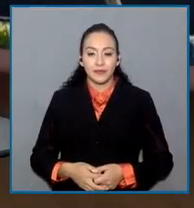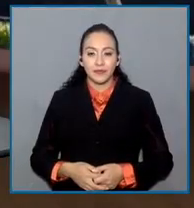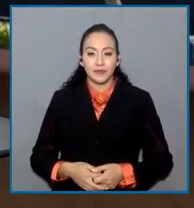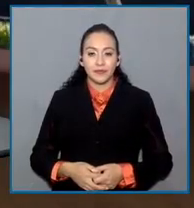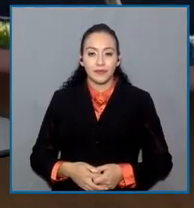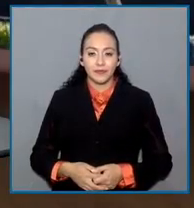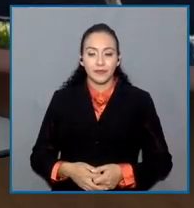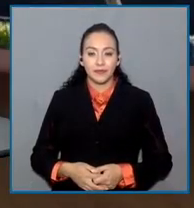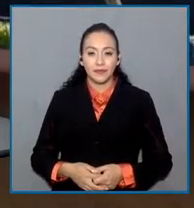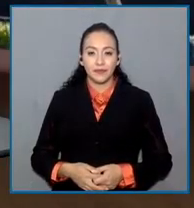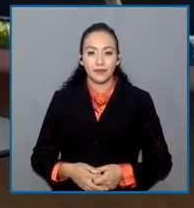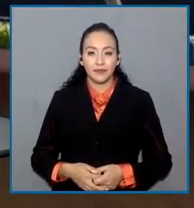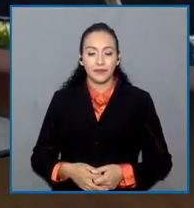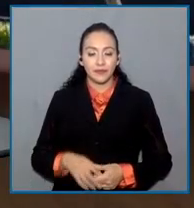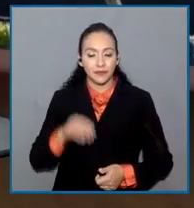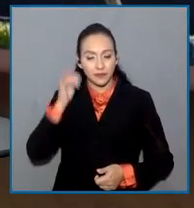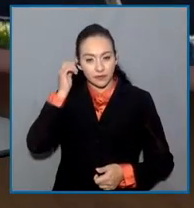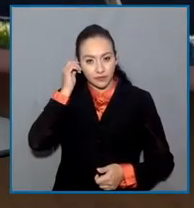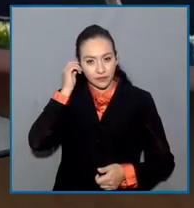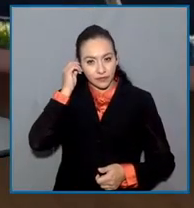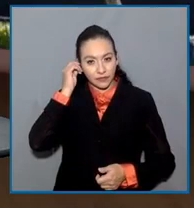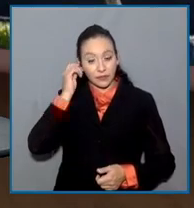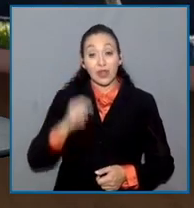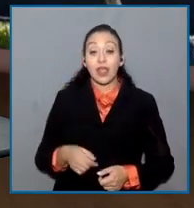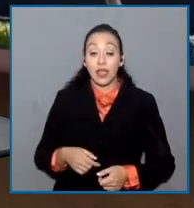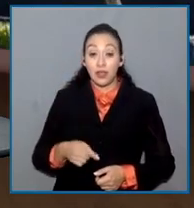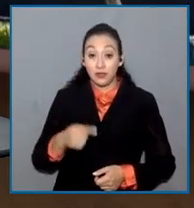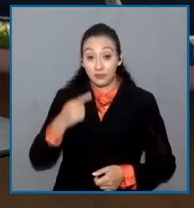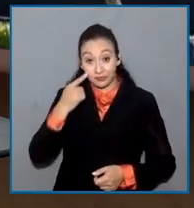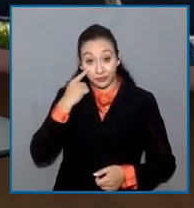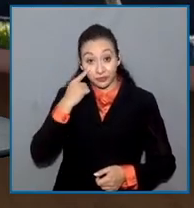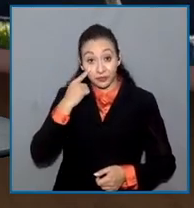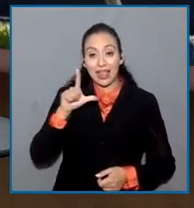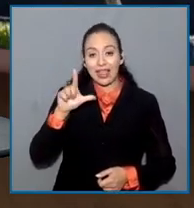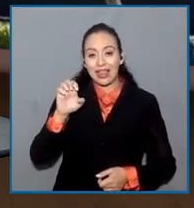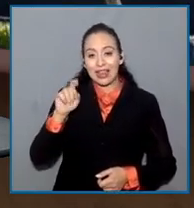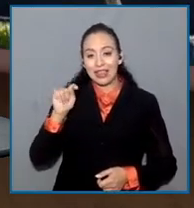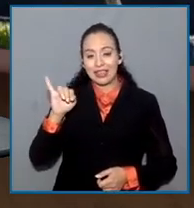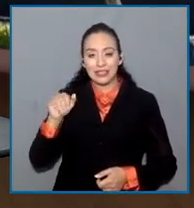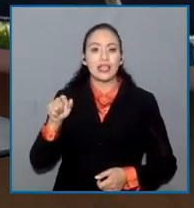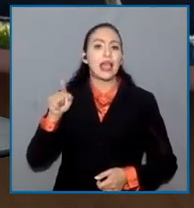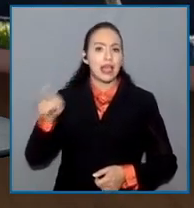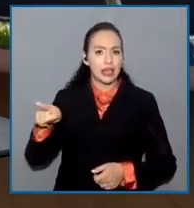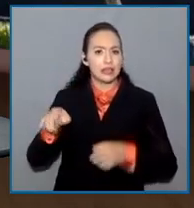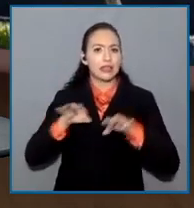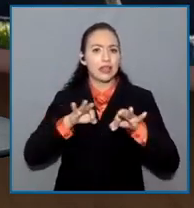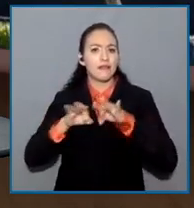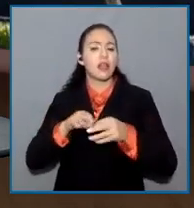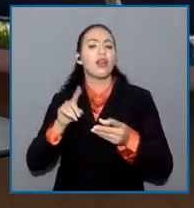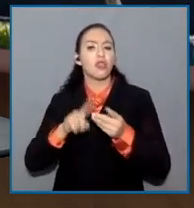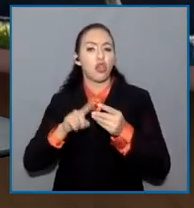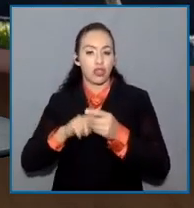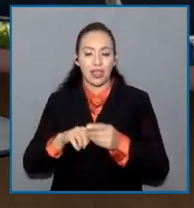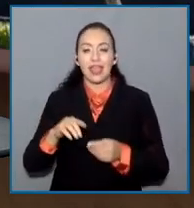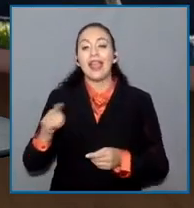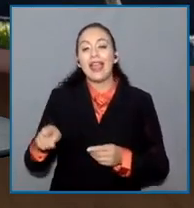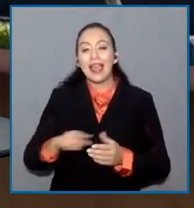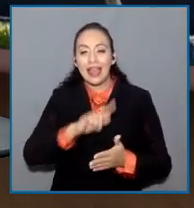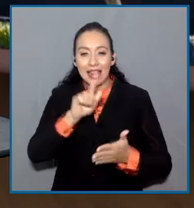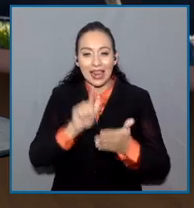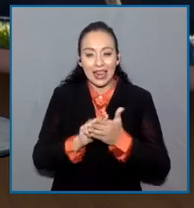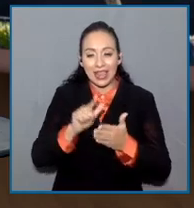Leticia Bonifaz, experta independiente de la CEDAW, señaló que existe el riesgo de que lleguen a la judicatura personas